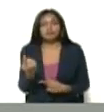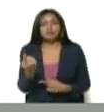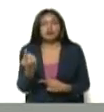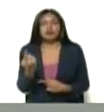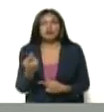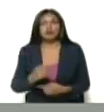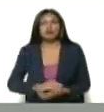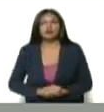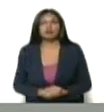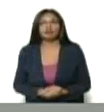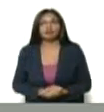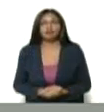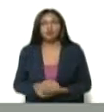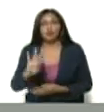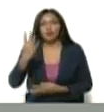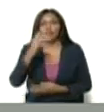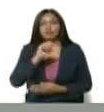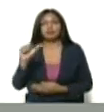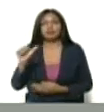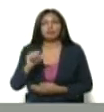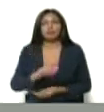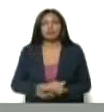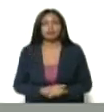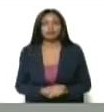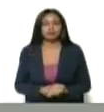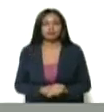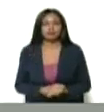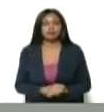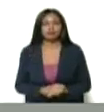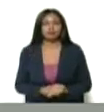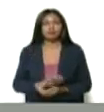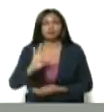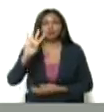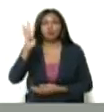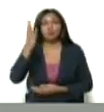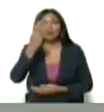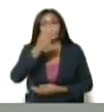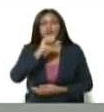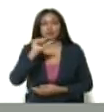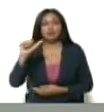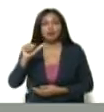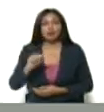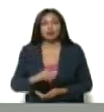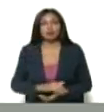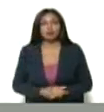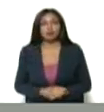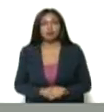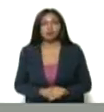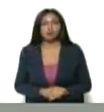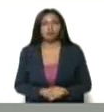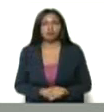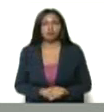Jorge, en la cuarta semana. Correcto. En la cuarta semana.